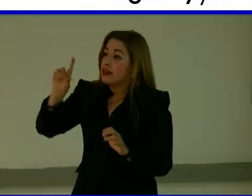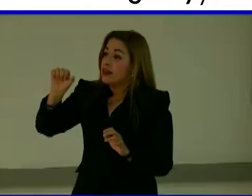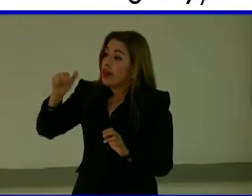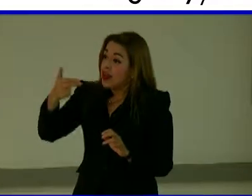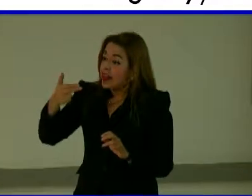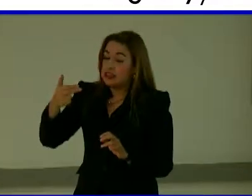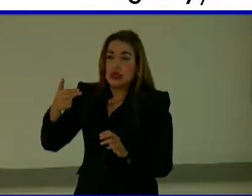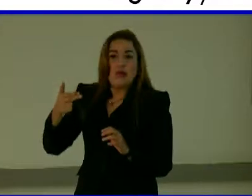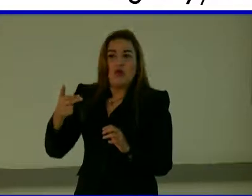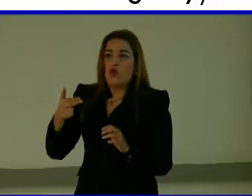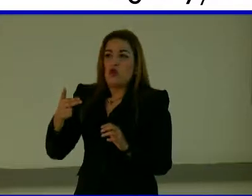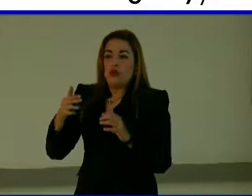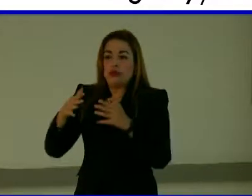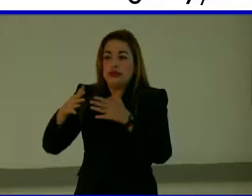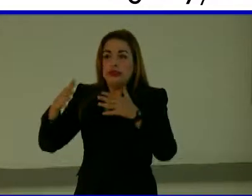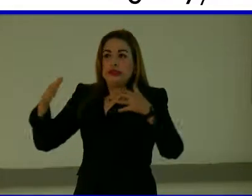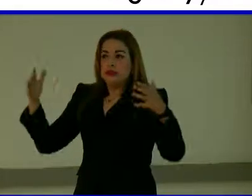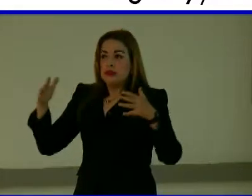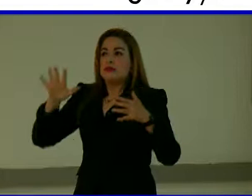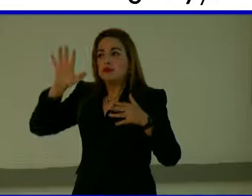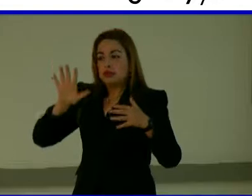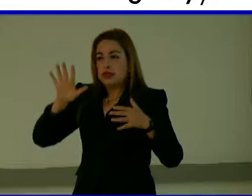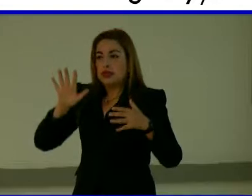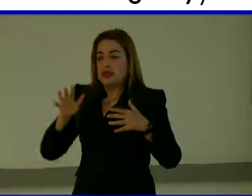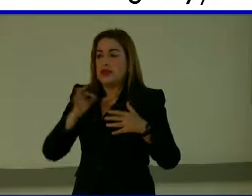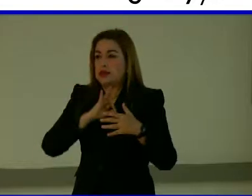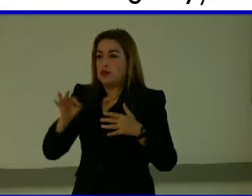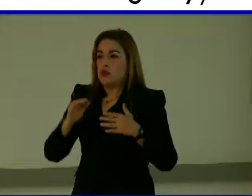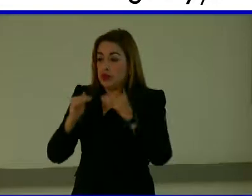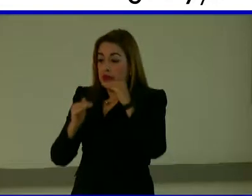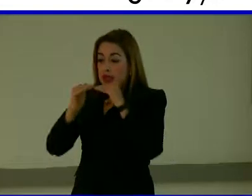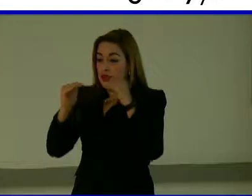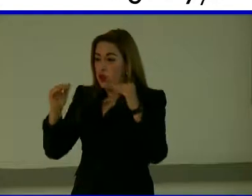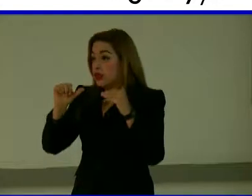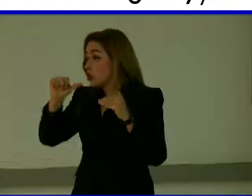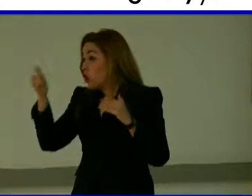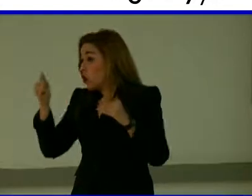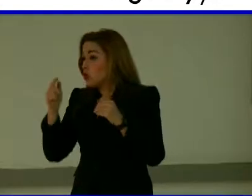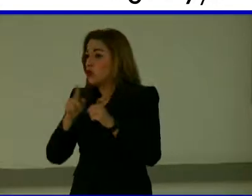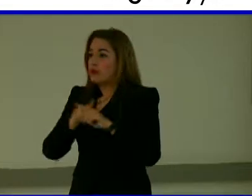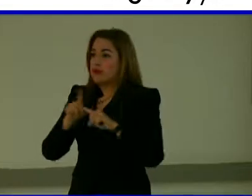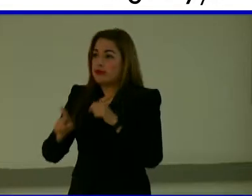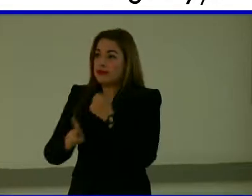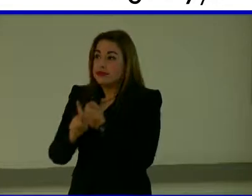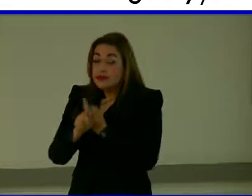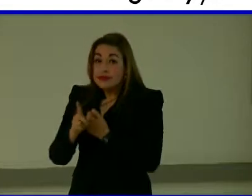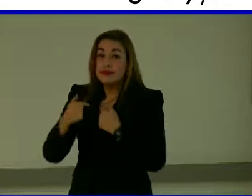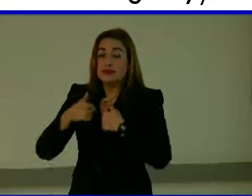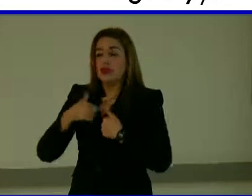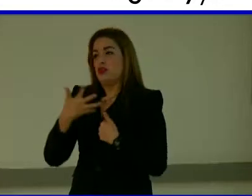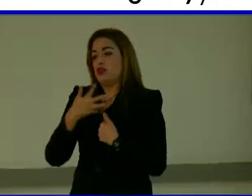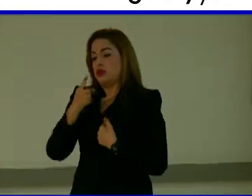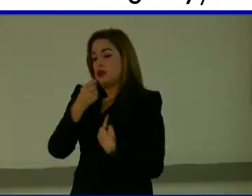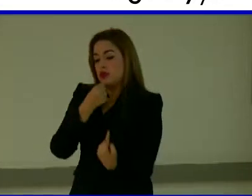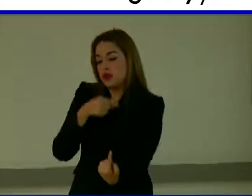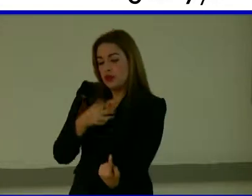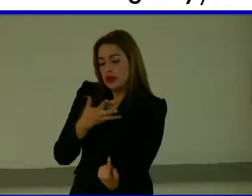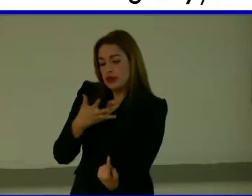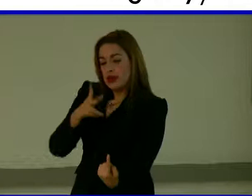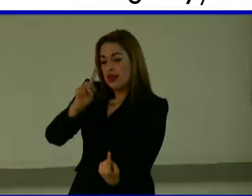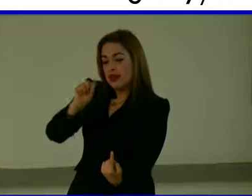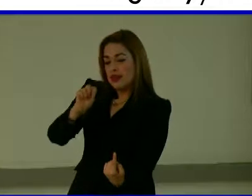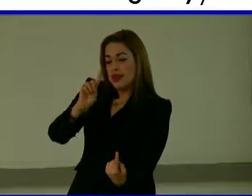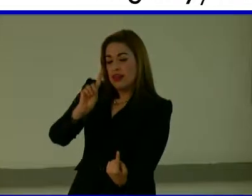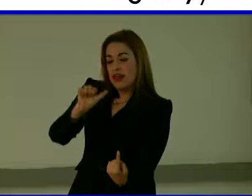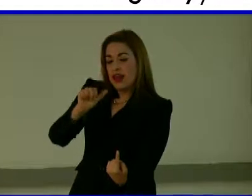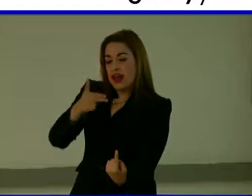si yo soy pescador, yo voy a pescar donde están los pescados. Así que si tengo un TDA, voy a buscar por otros